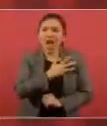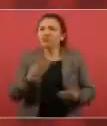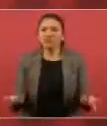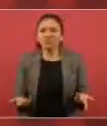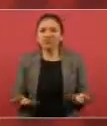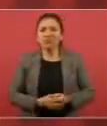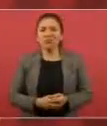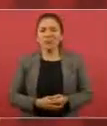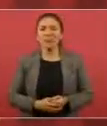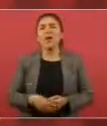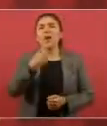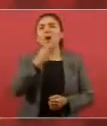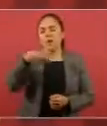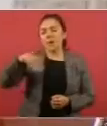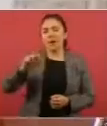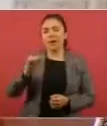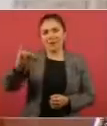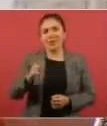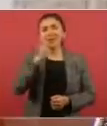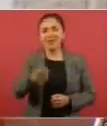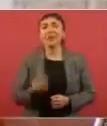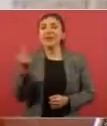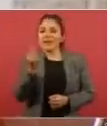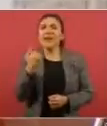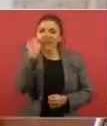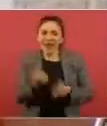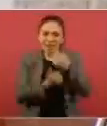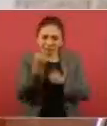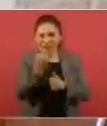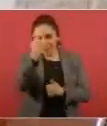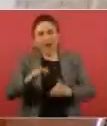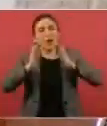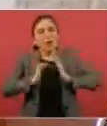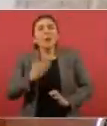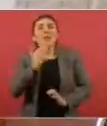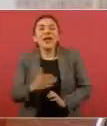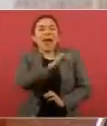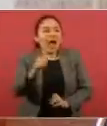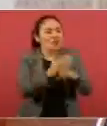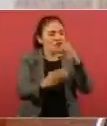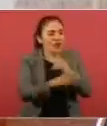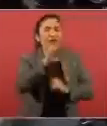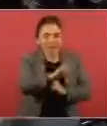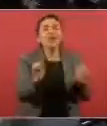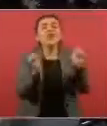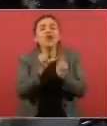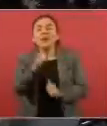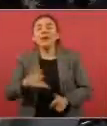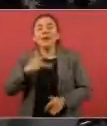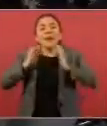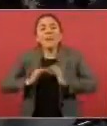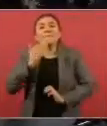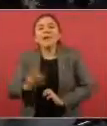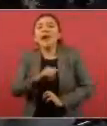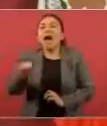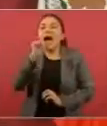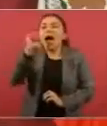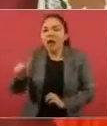Decía Martí que había que buscar no solo el bienestar material, sino el bienestar del alma. Y no les interesó